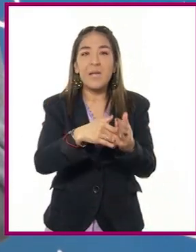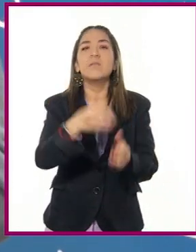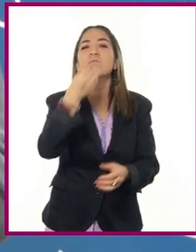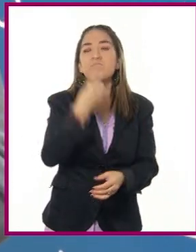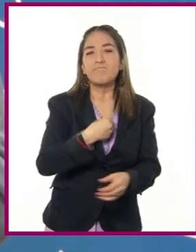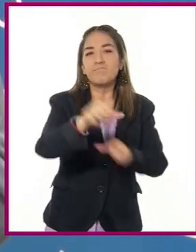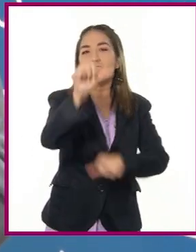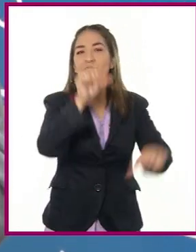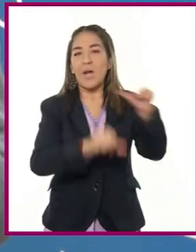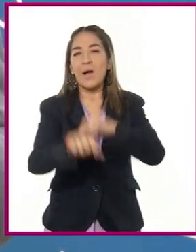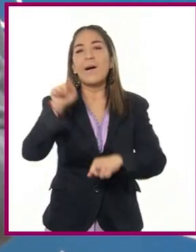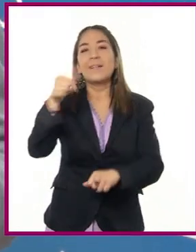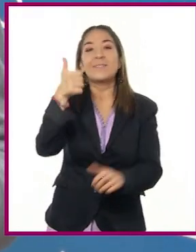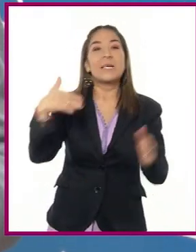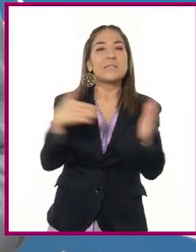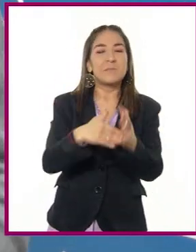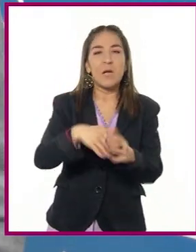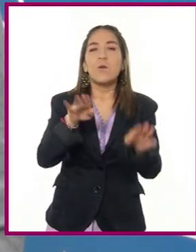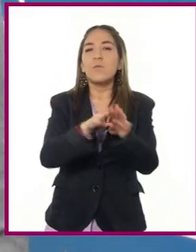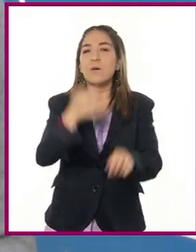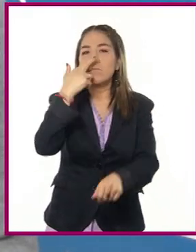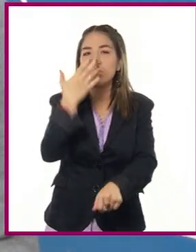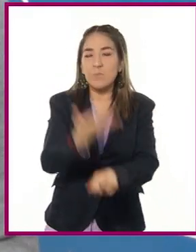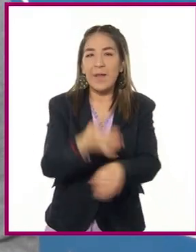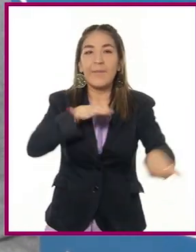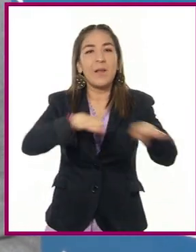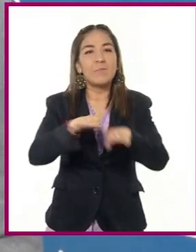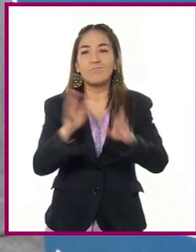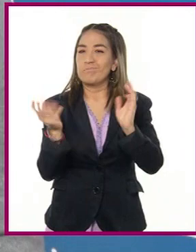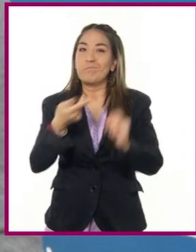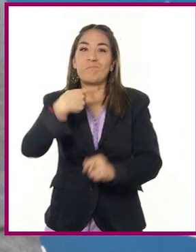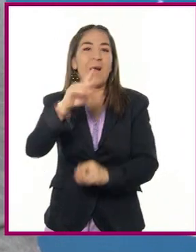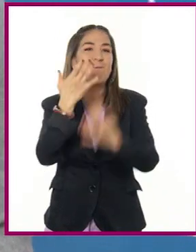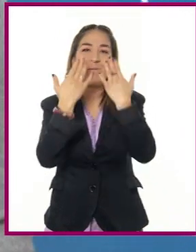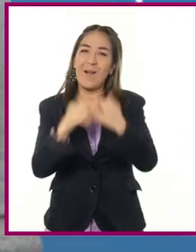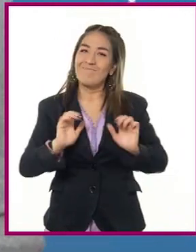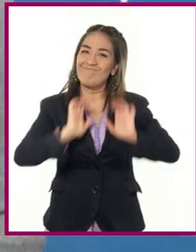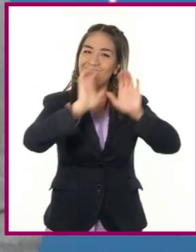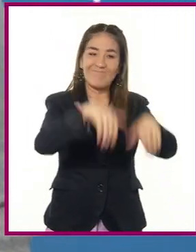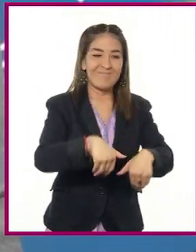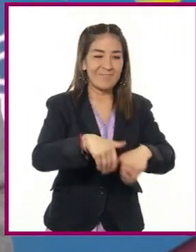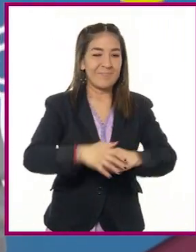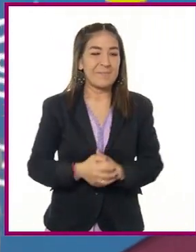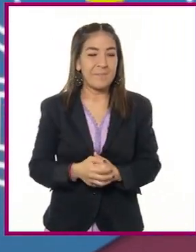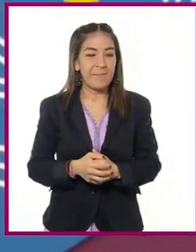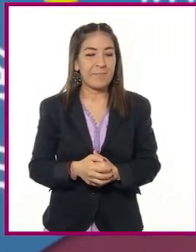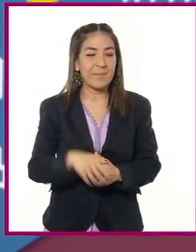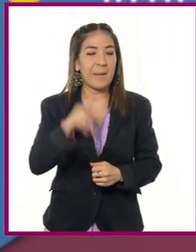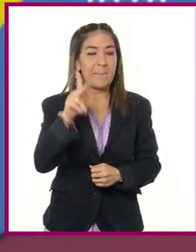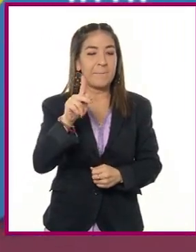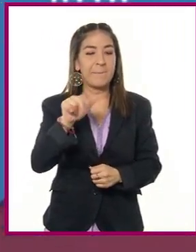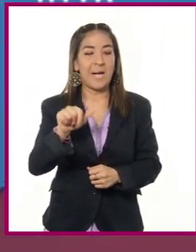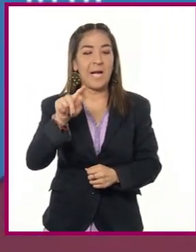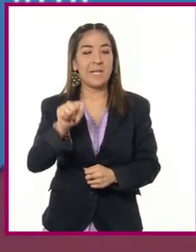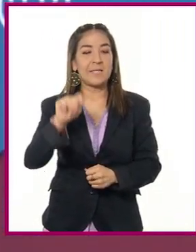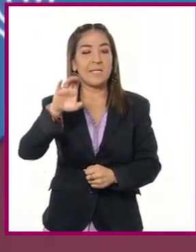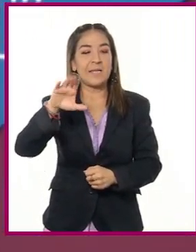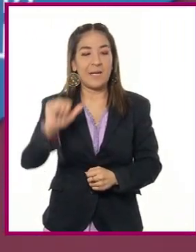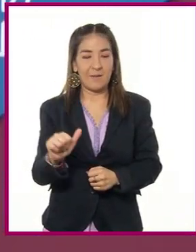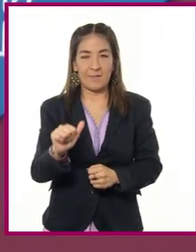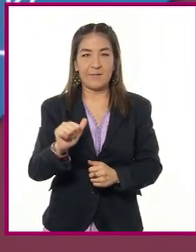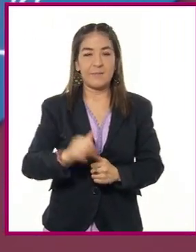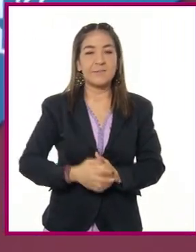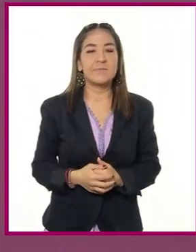por 6,000 supervisores, 2,000 trabajadores no afiliados a la PATCA, Professional Air Traffic